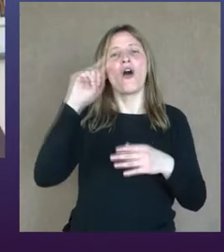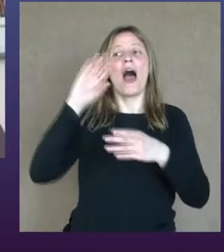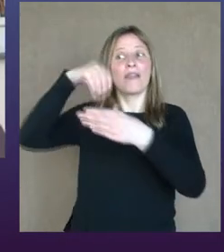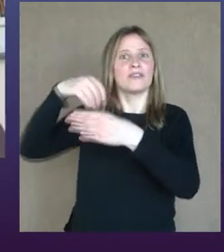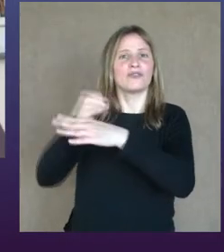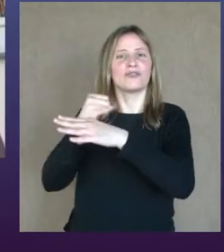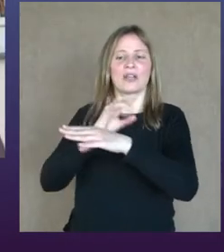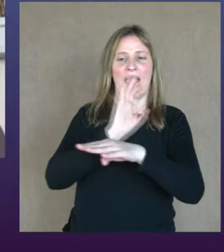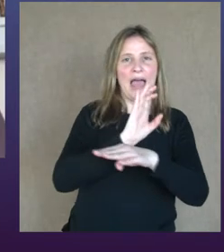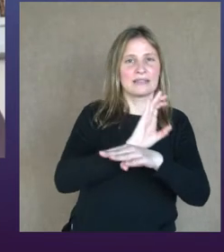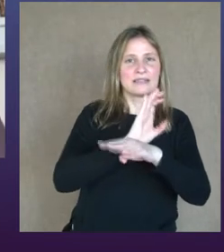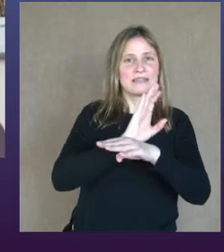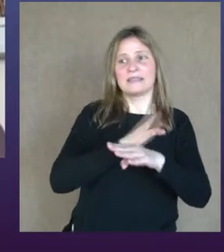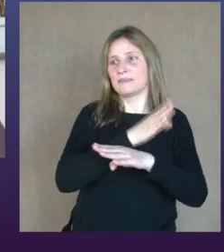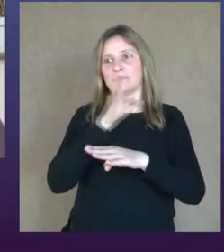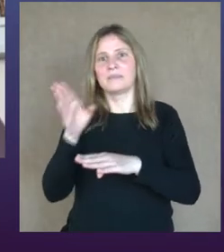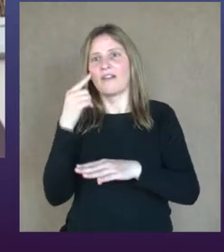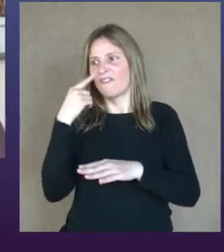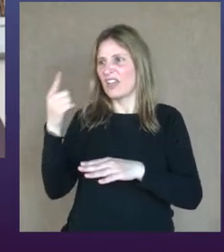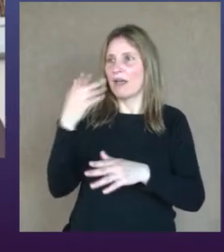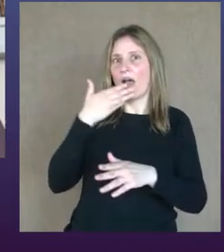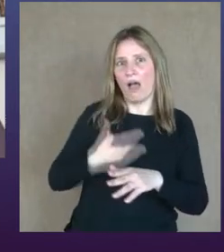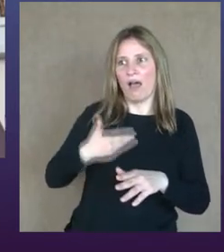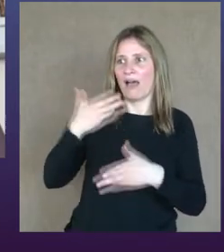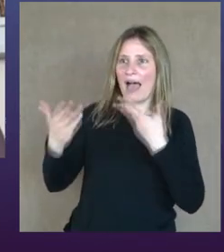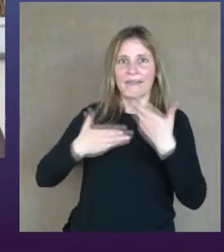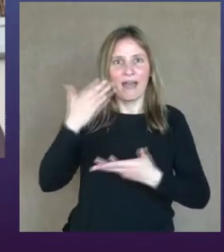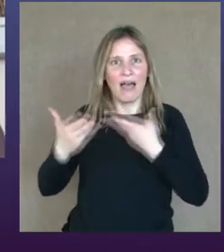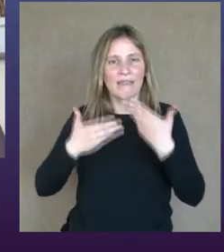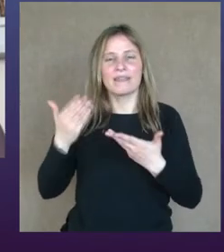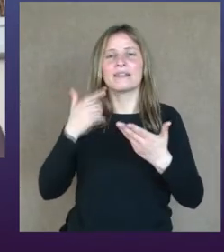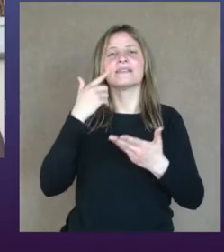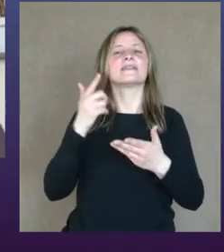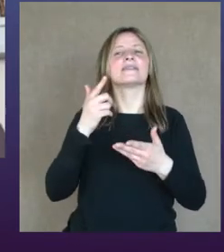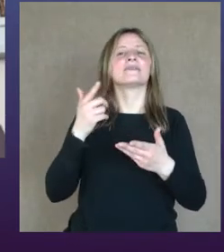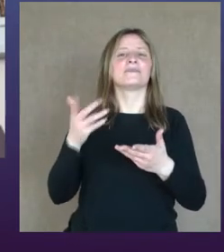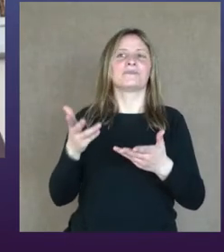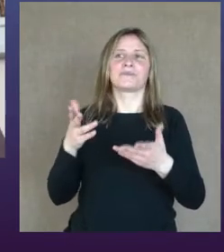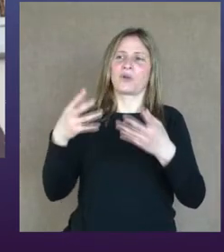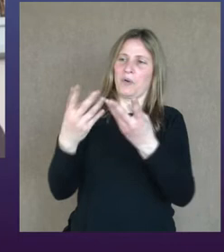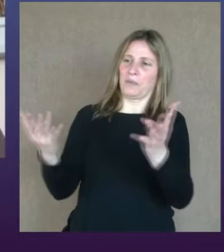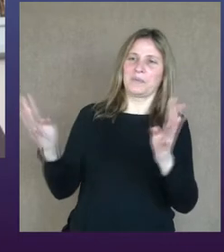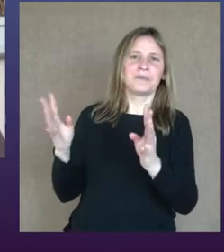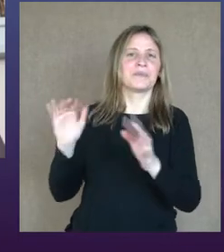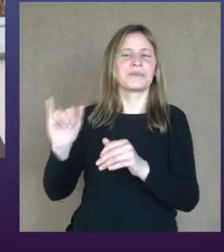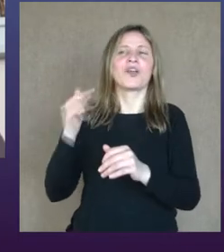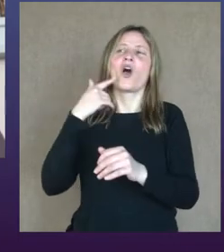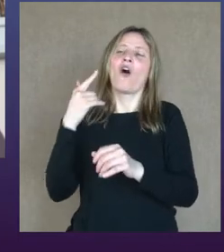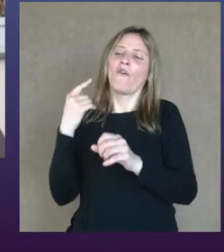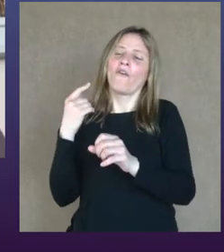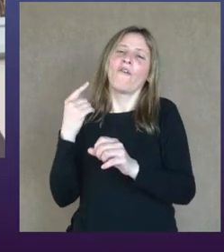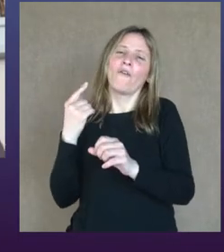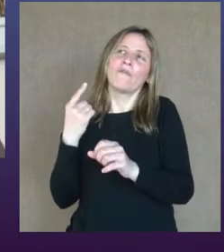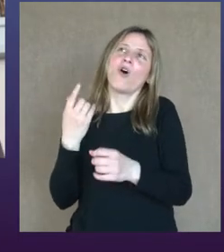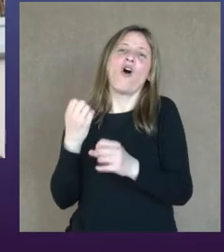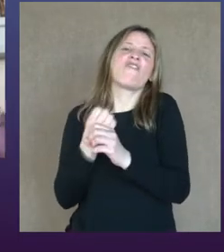Entonces teníamos las clases por un lado y después veíamos a esos cantantes increíbles que venían a toda el métier, ¿no? Un poco el